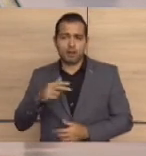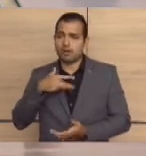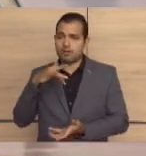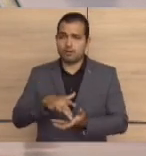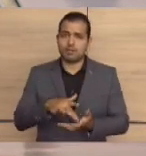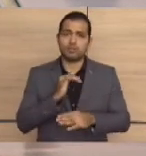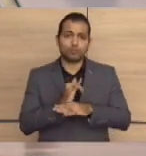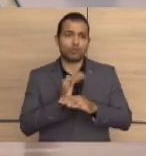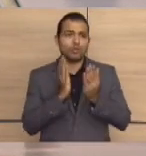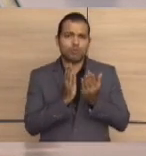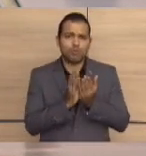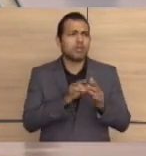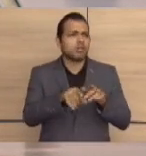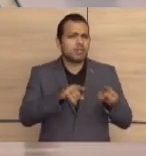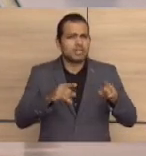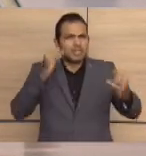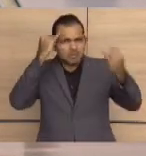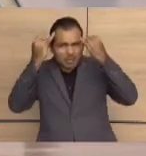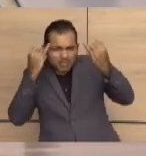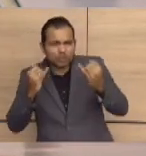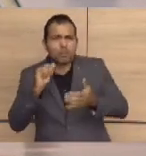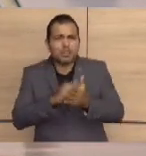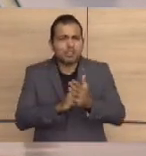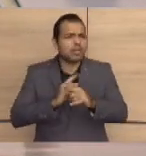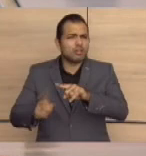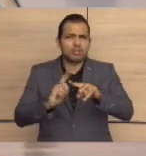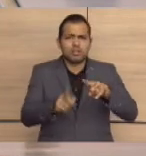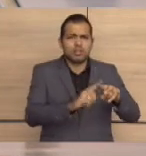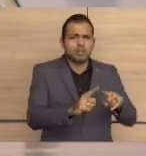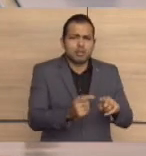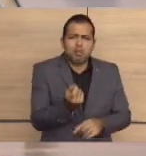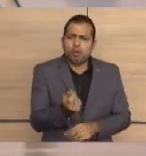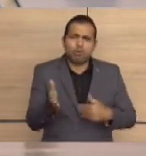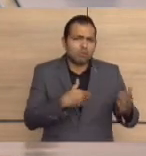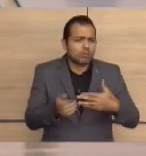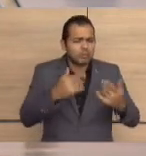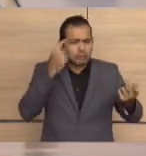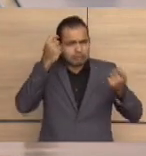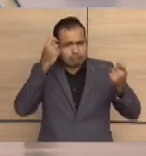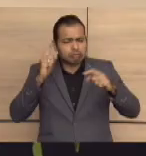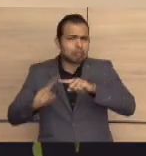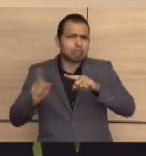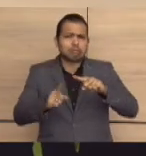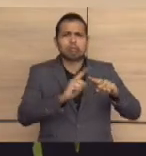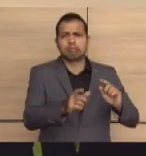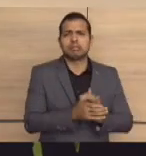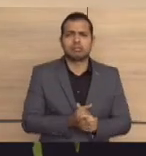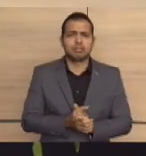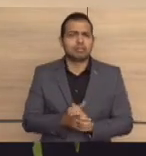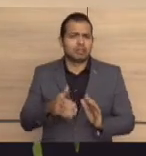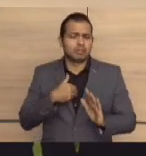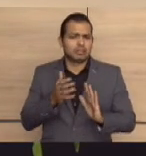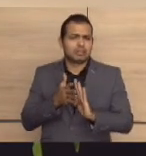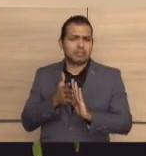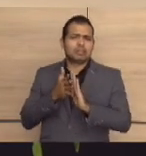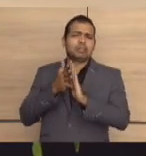su imaginación y los pocos materiales hacen cosas maravillosas con los niños y niñas. Ministra, yo dejaría acá porque además hay un equipo entero haciendo